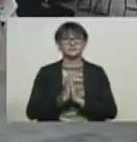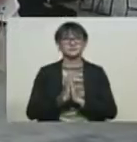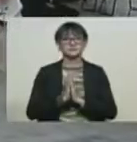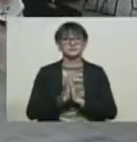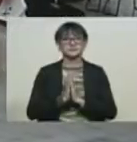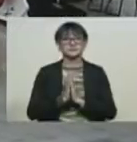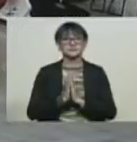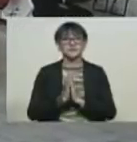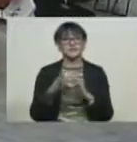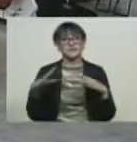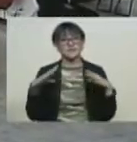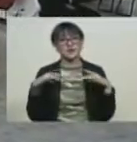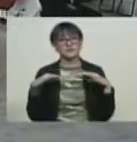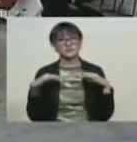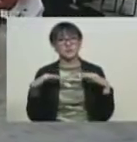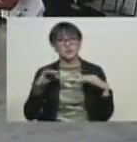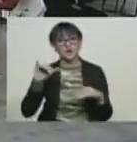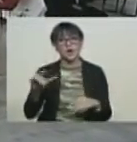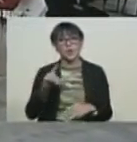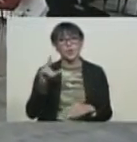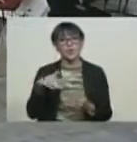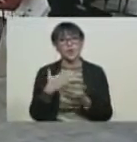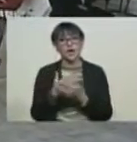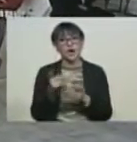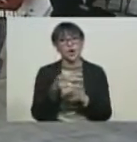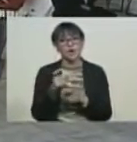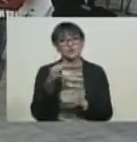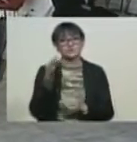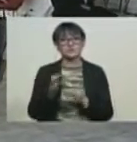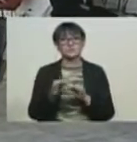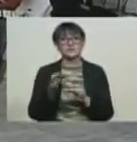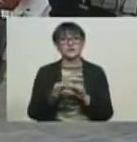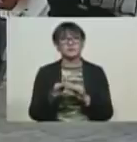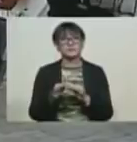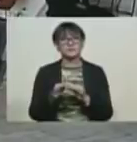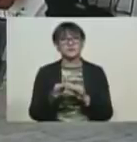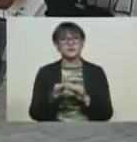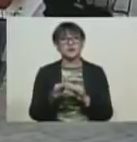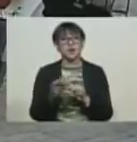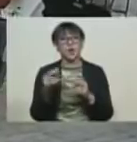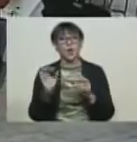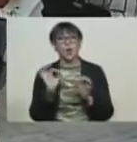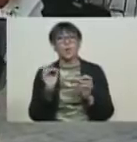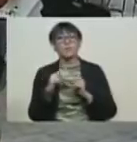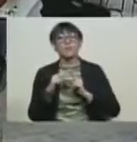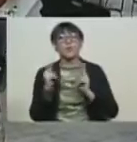en la temporada de vacacional de julio, agosto, septiembre, o cuando viene un puente.